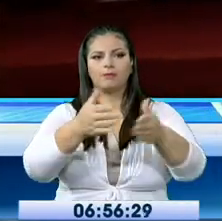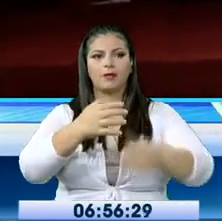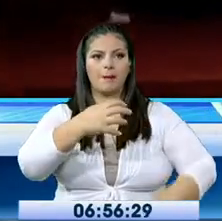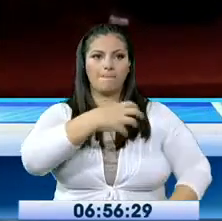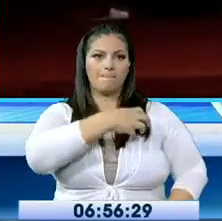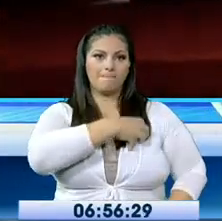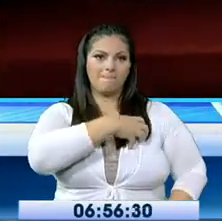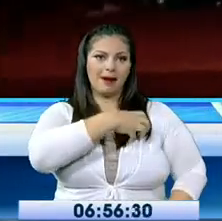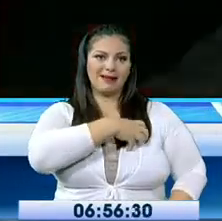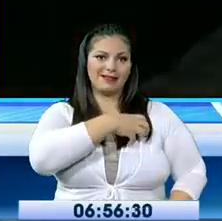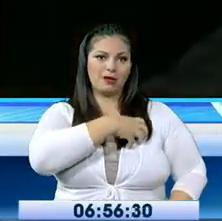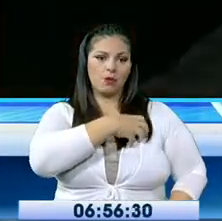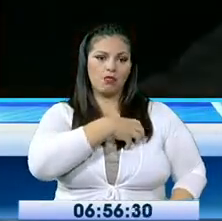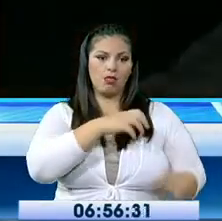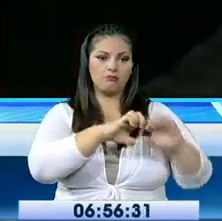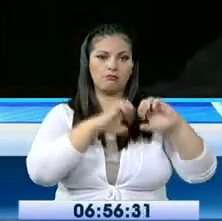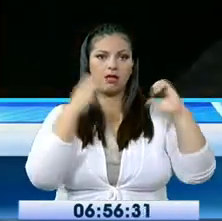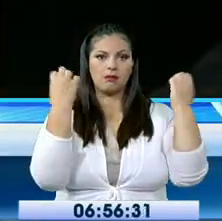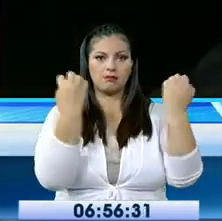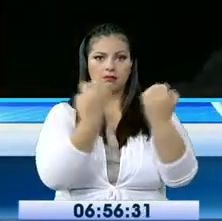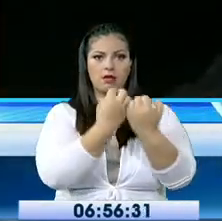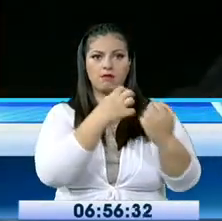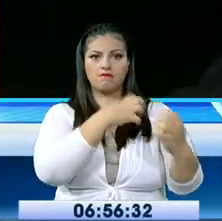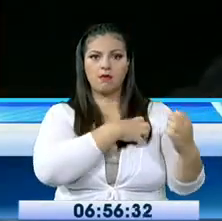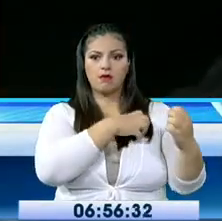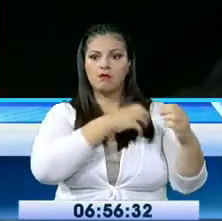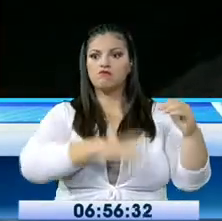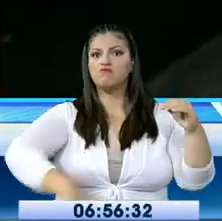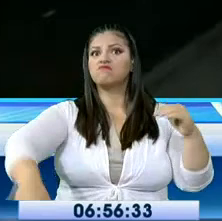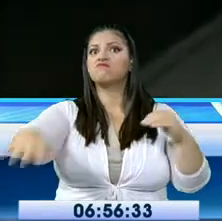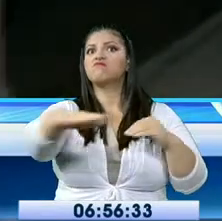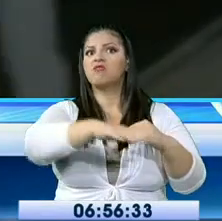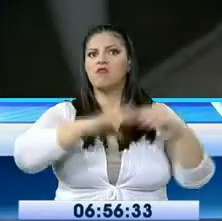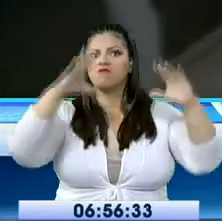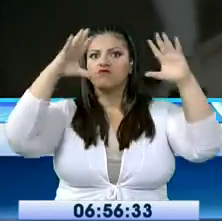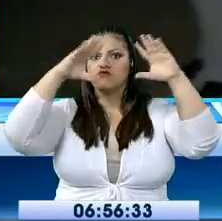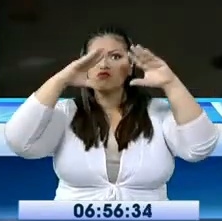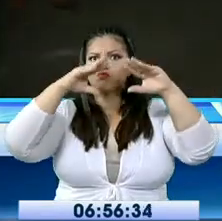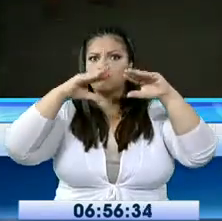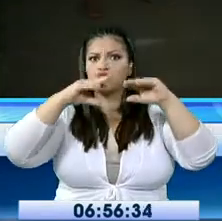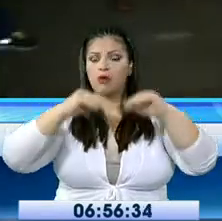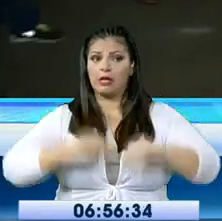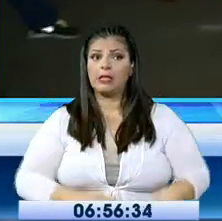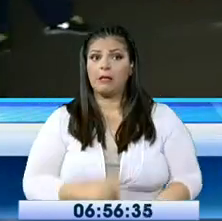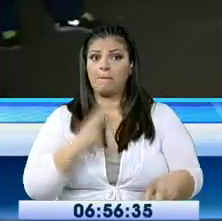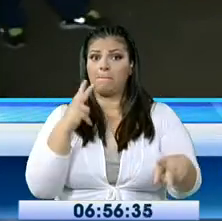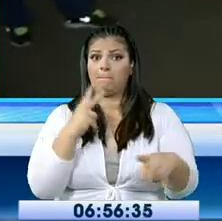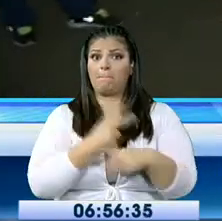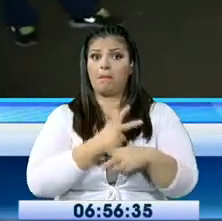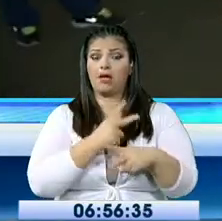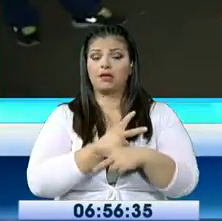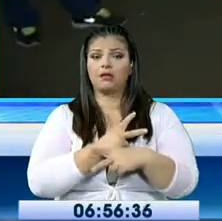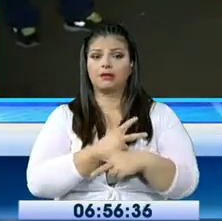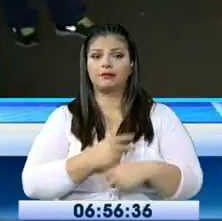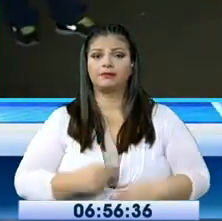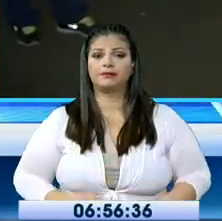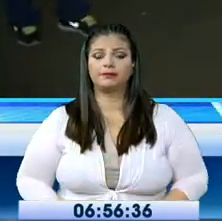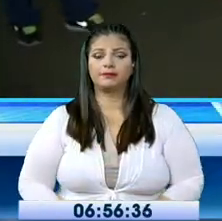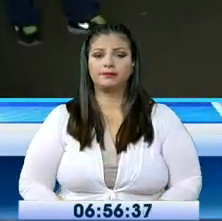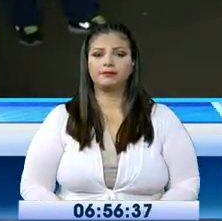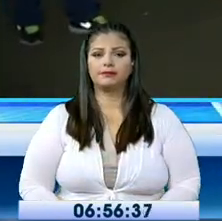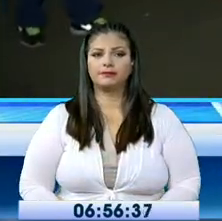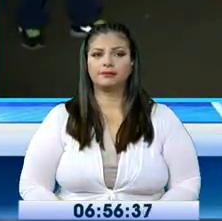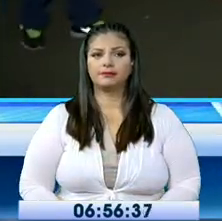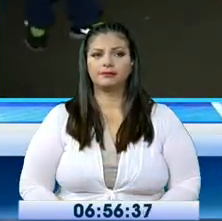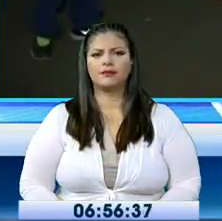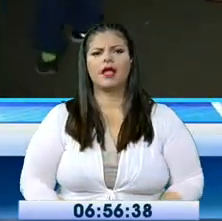al estadio del Barcelona es, que también está en penumbra. También. Y esa también es una zona un poco conflictiva. Correcto. Y hay un problema que ya el otro día